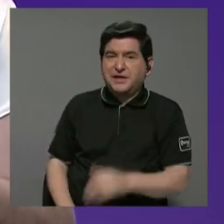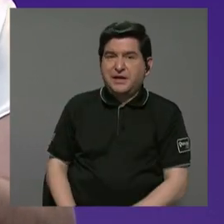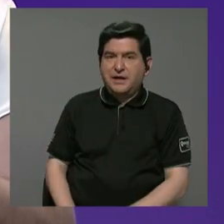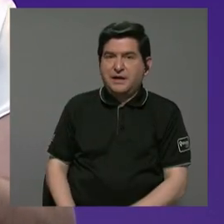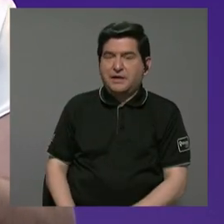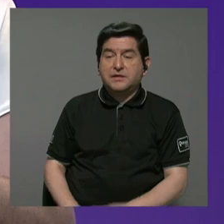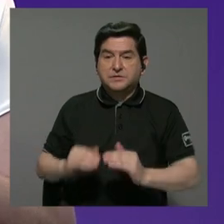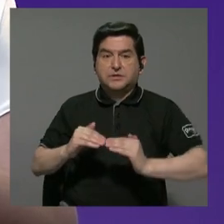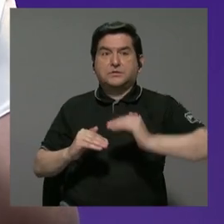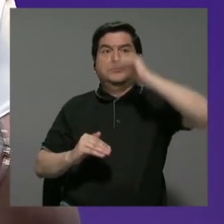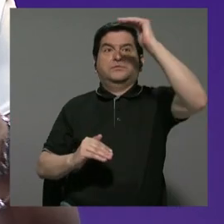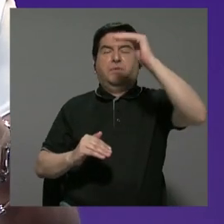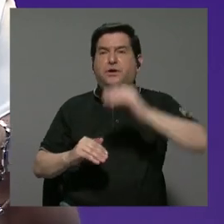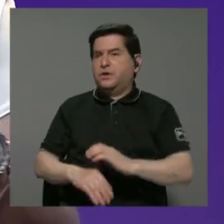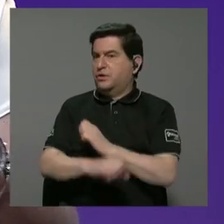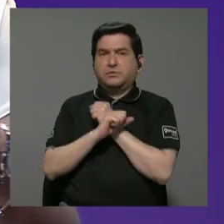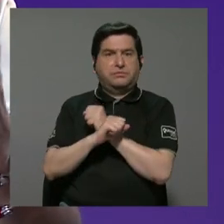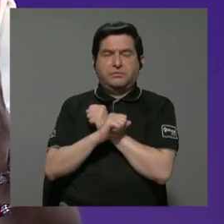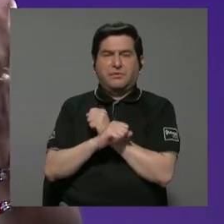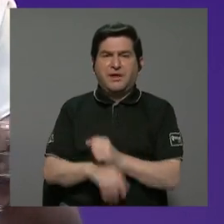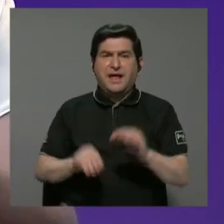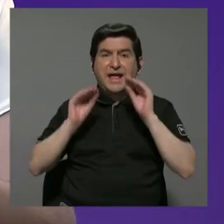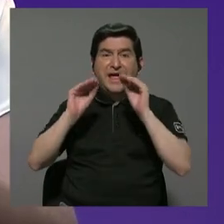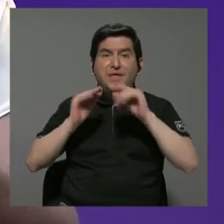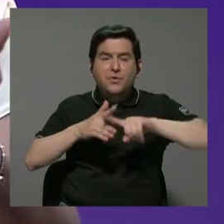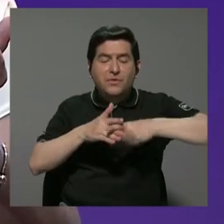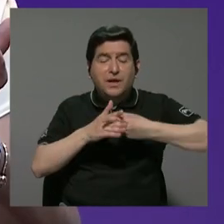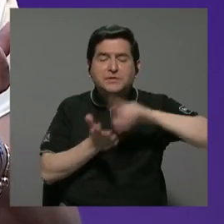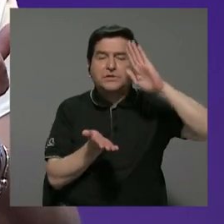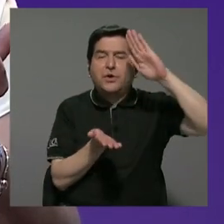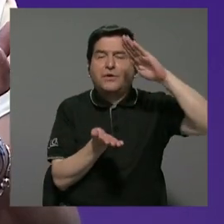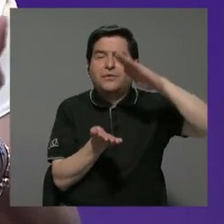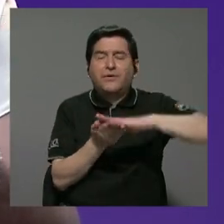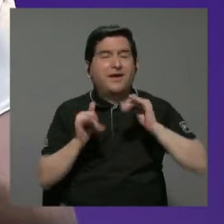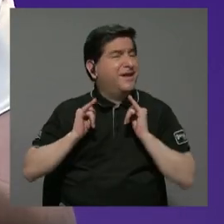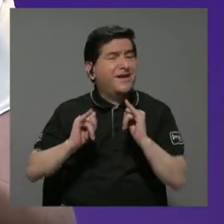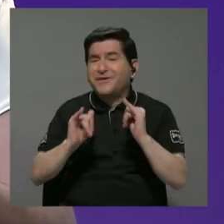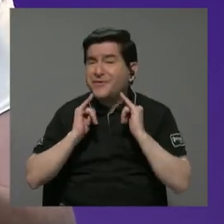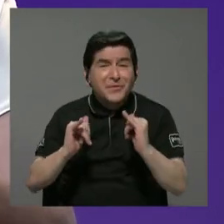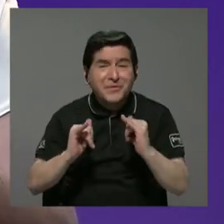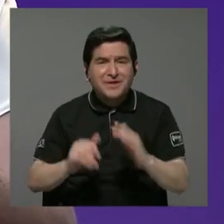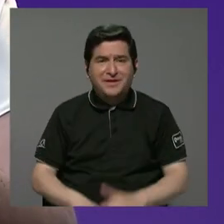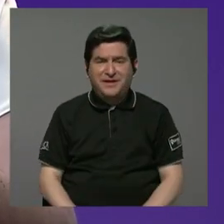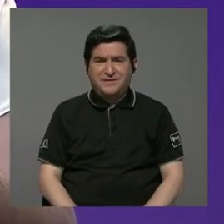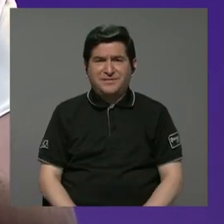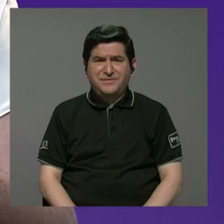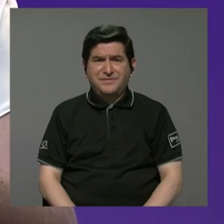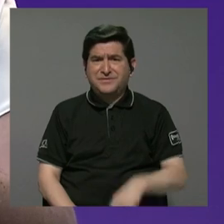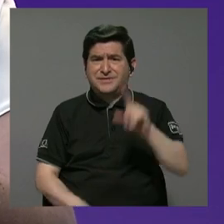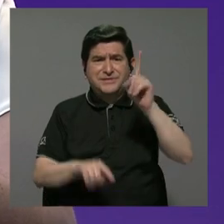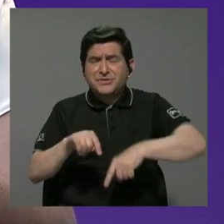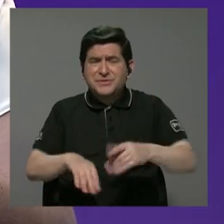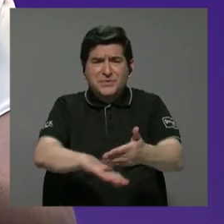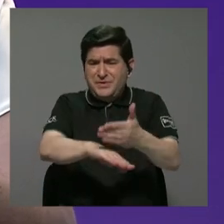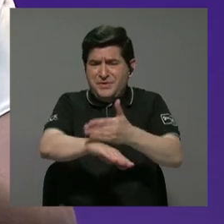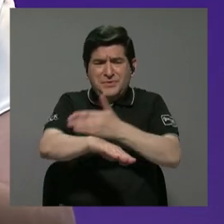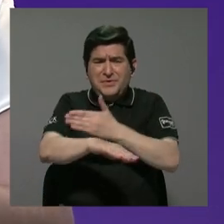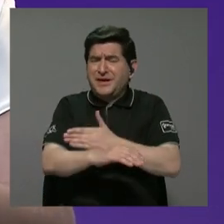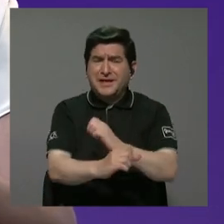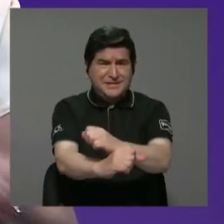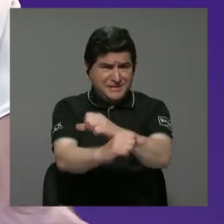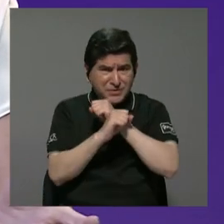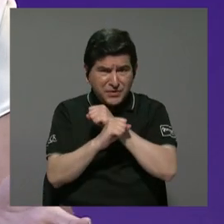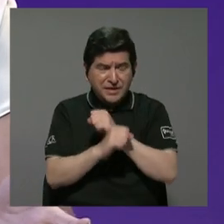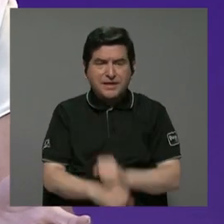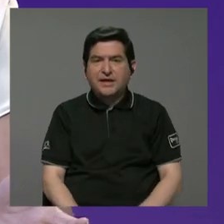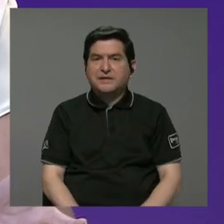mayor inseguridad. Y la educación es el mecanismo para disminuir la desigualdad. Entonces, no vamos a mejorar las condiciones de seguridad